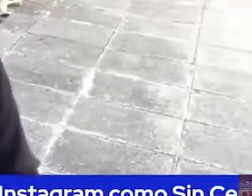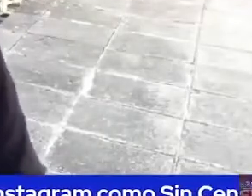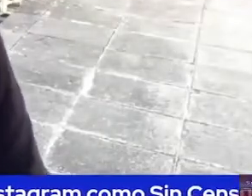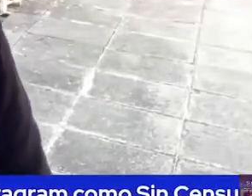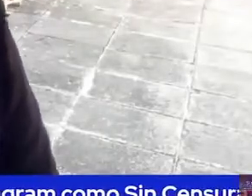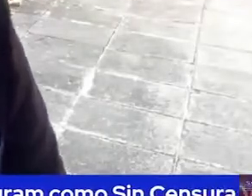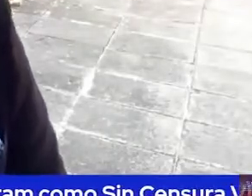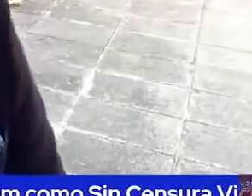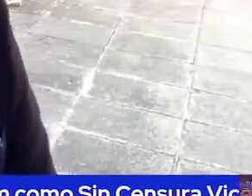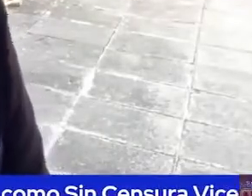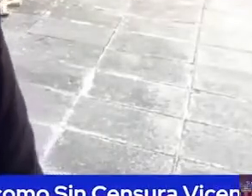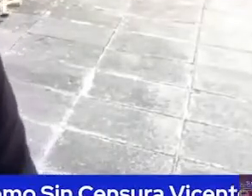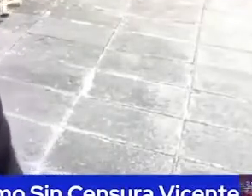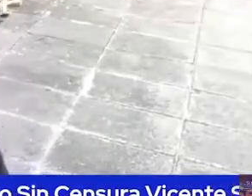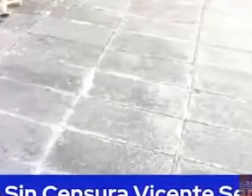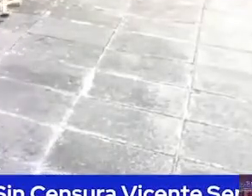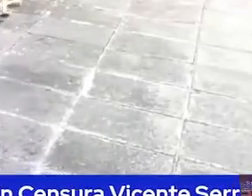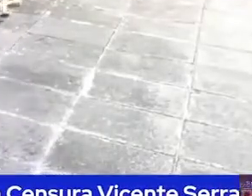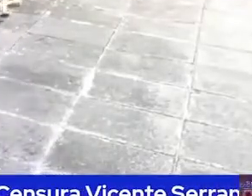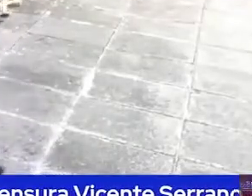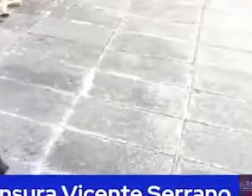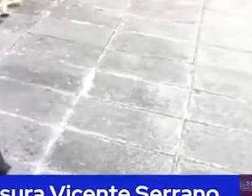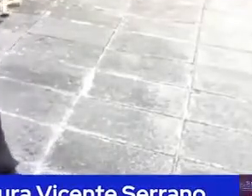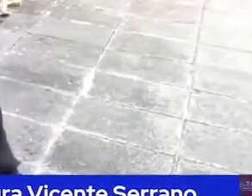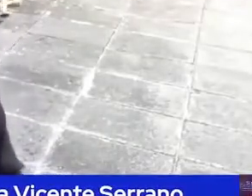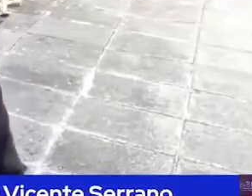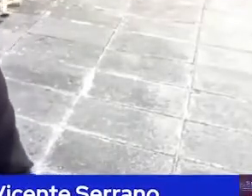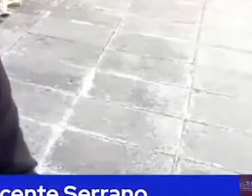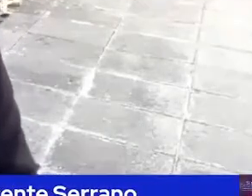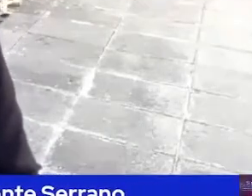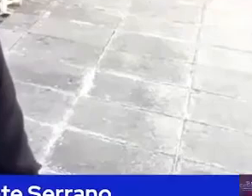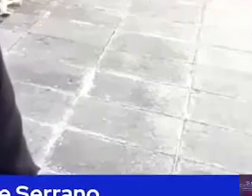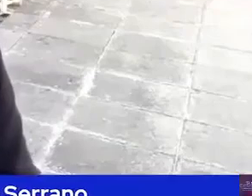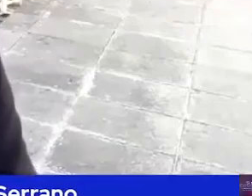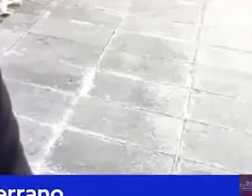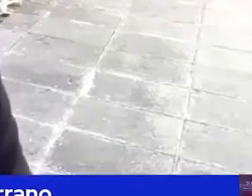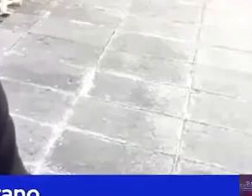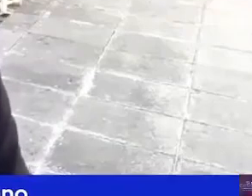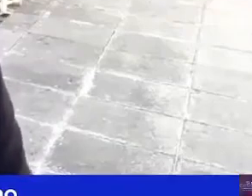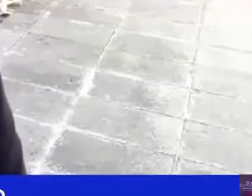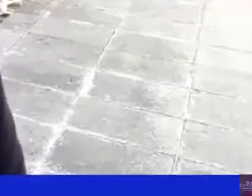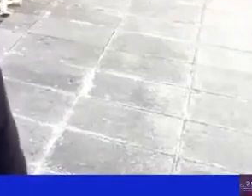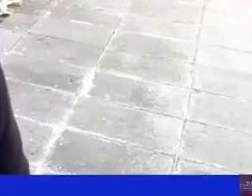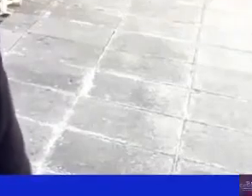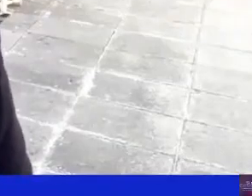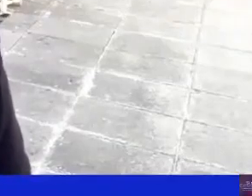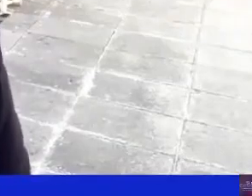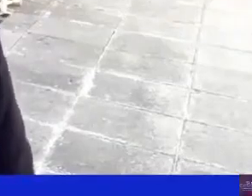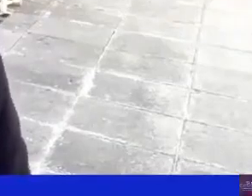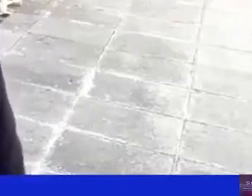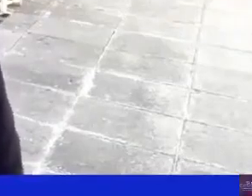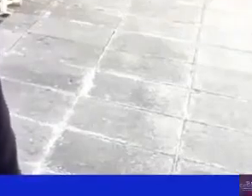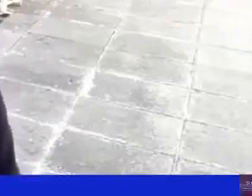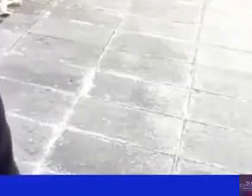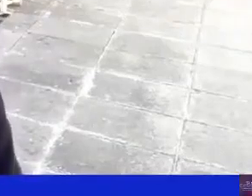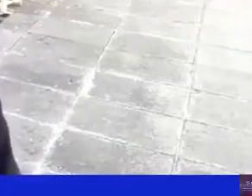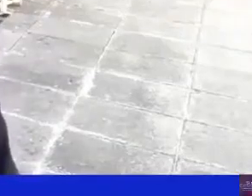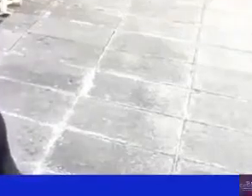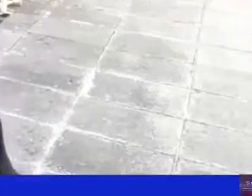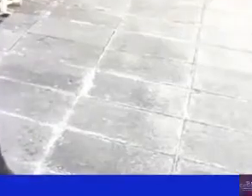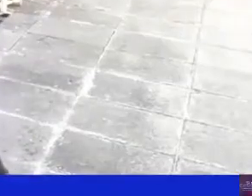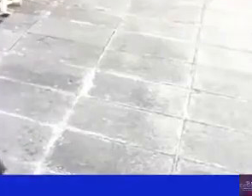el presidente Andrés Manuel López Obrador hace unos días y hoy le han dado respuesta a las autoridades de la Ciudad de México para ir